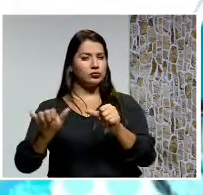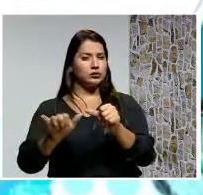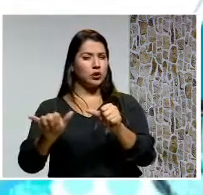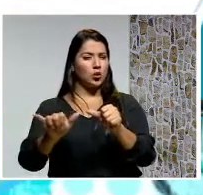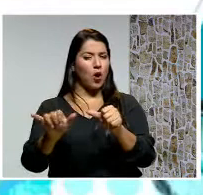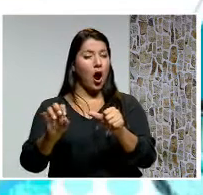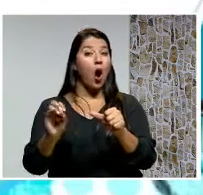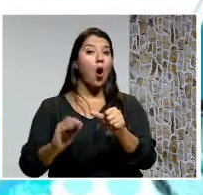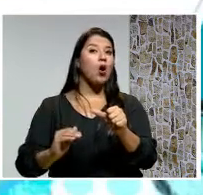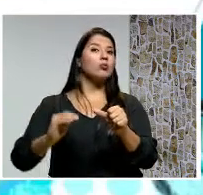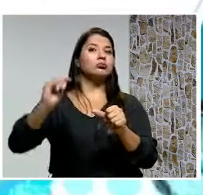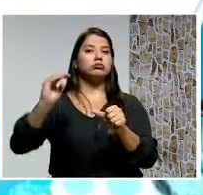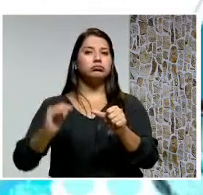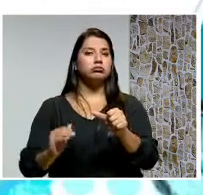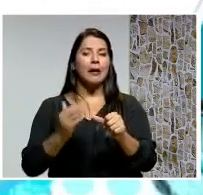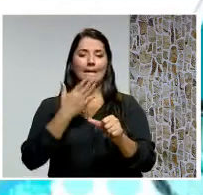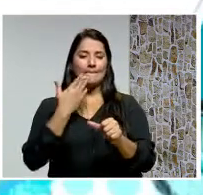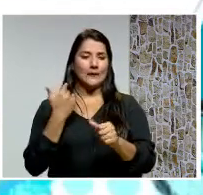una estabilidad